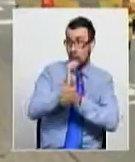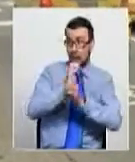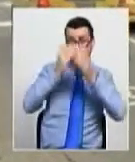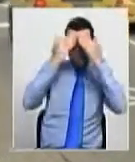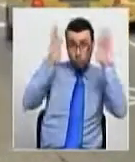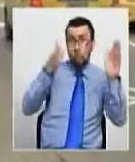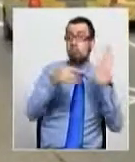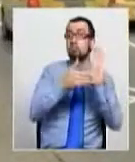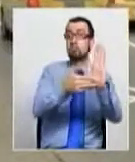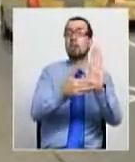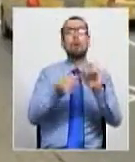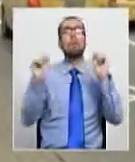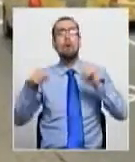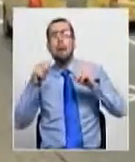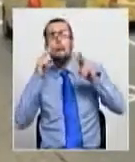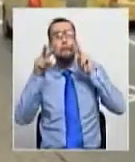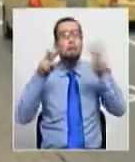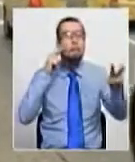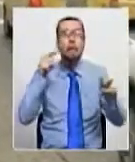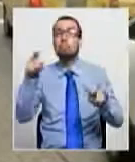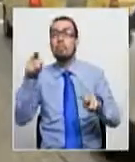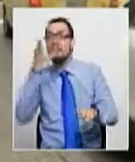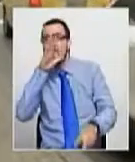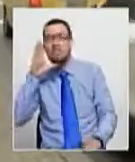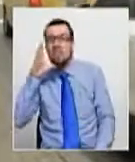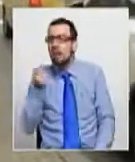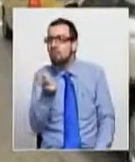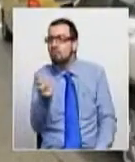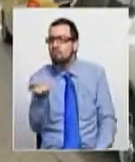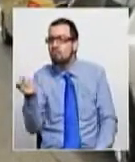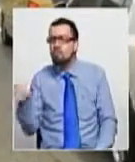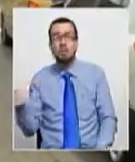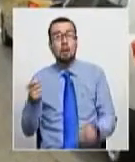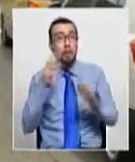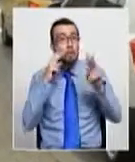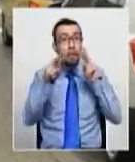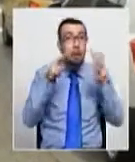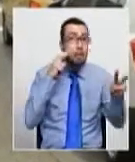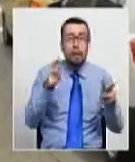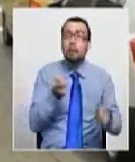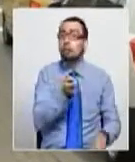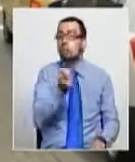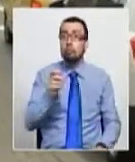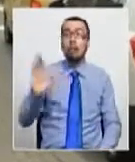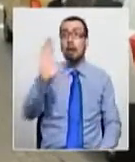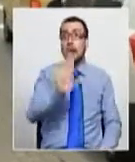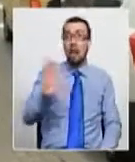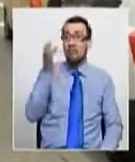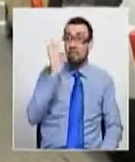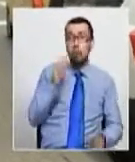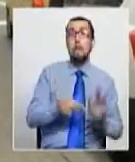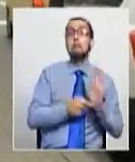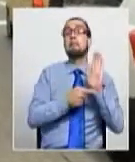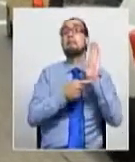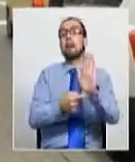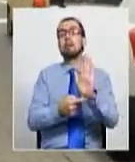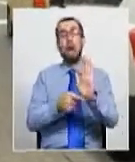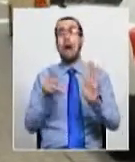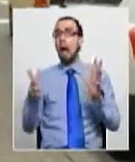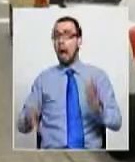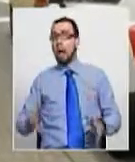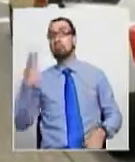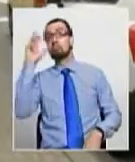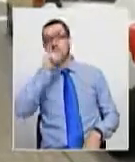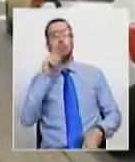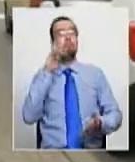que lo puede ver la gente de las veredas entre más que todo por aquí en nuestro eje cafetero para que ellos se den cuenta y también